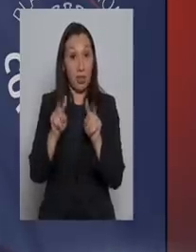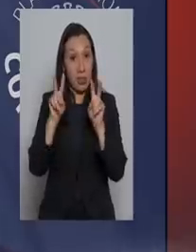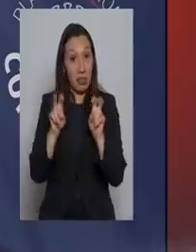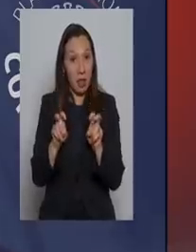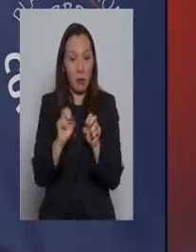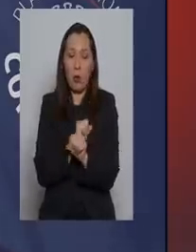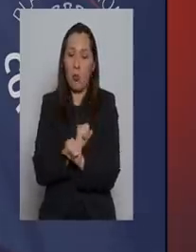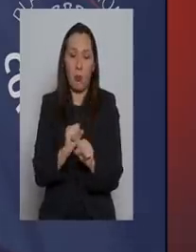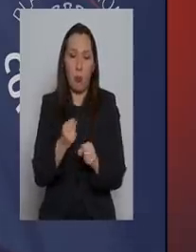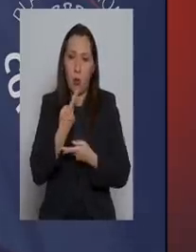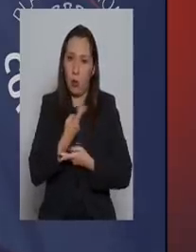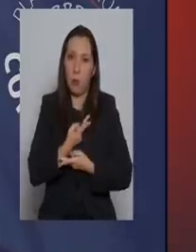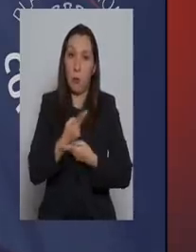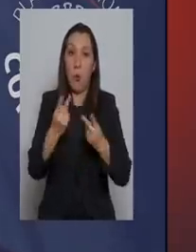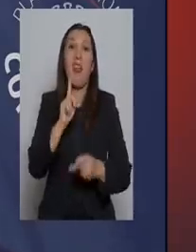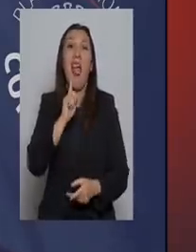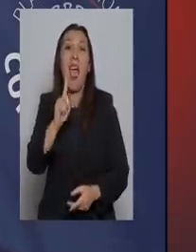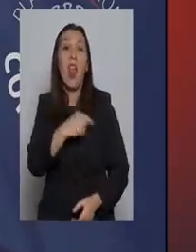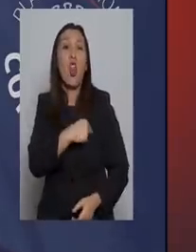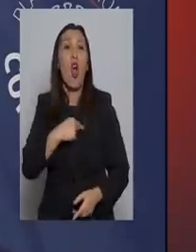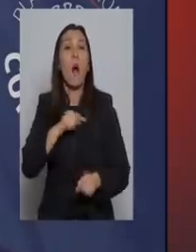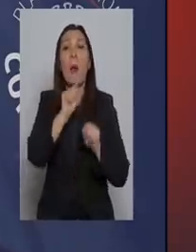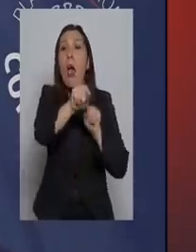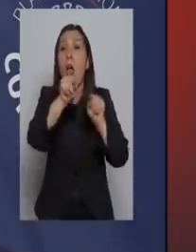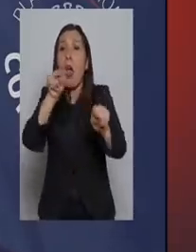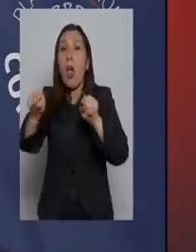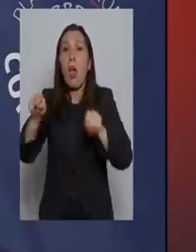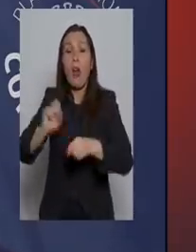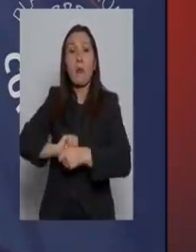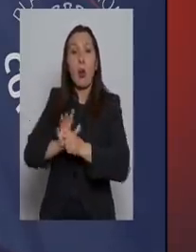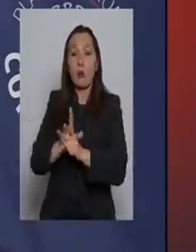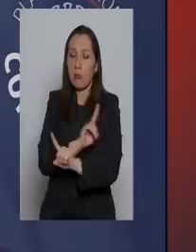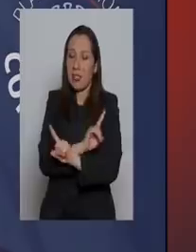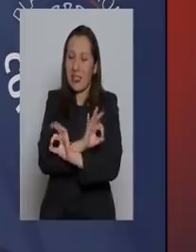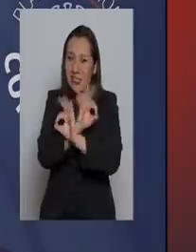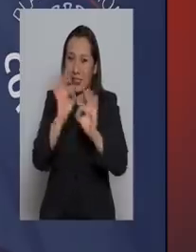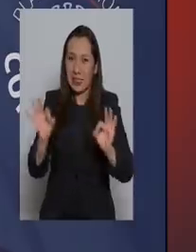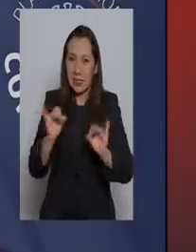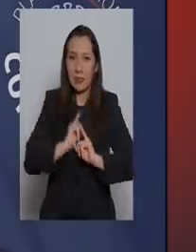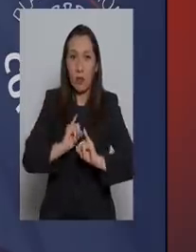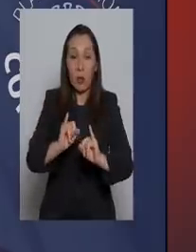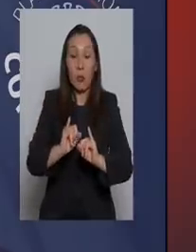contexto, nosotros no vamos a entregar, insisto, ninguna información de las personas,